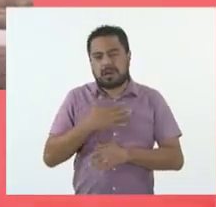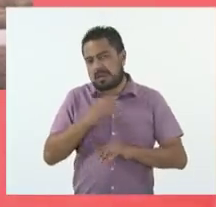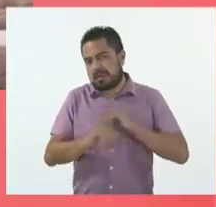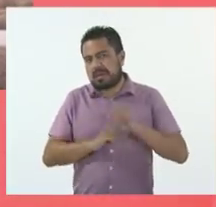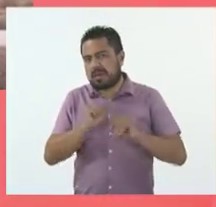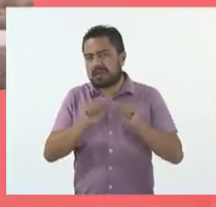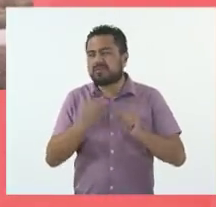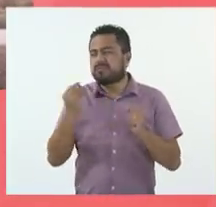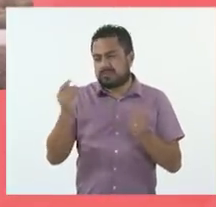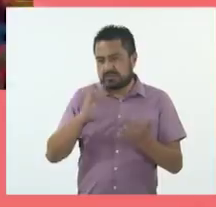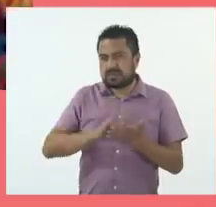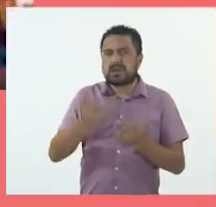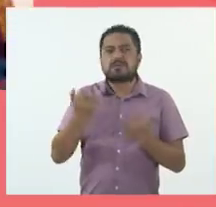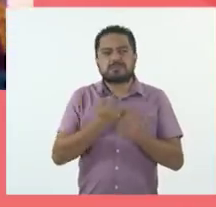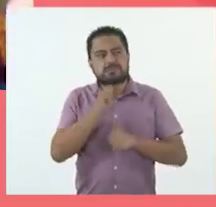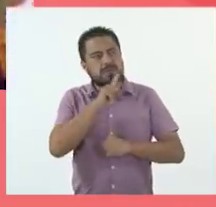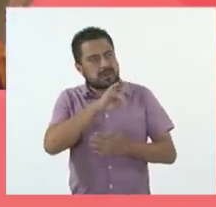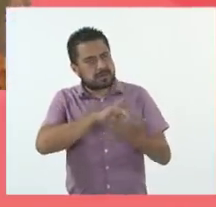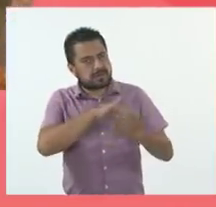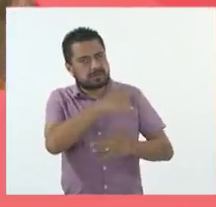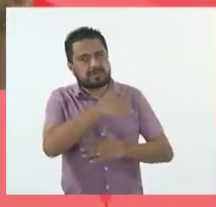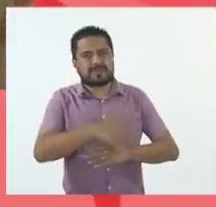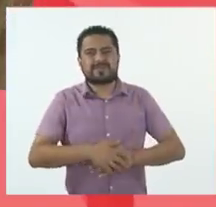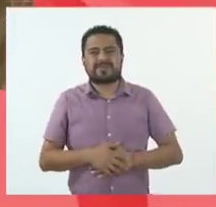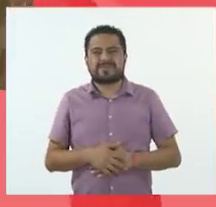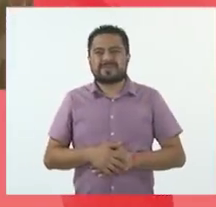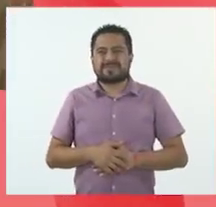ustedes, muchas gracias.